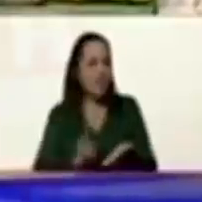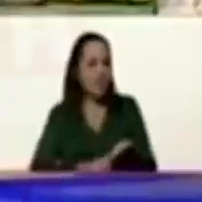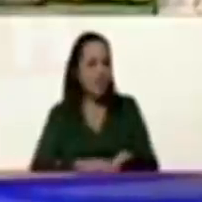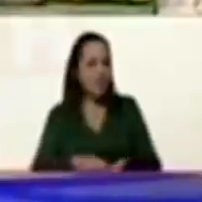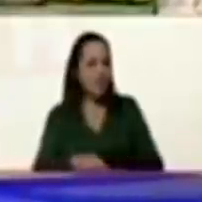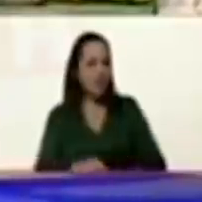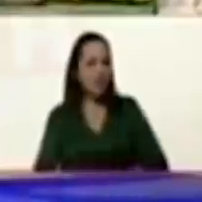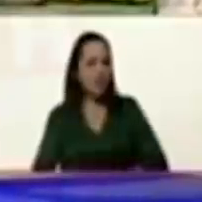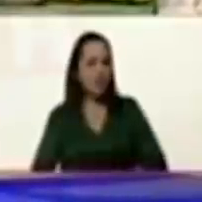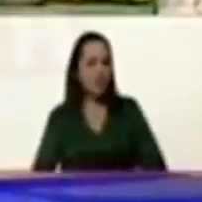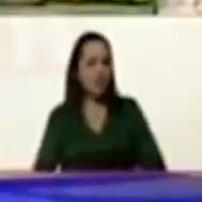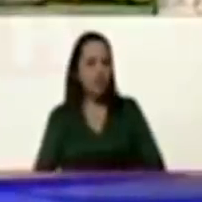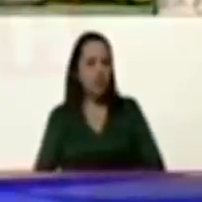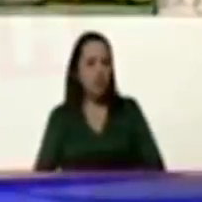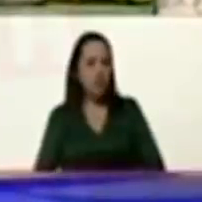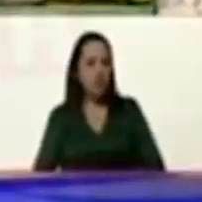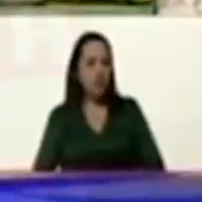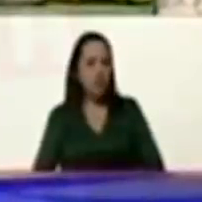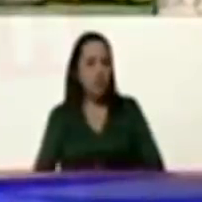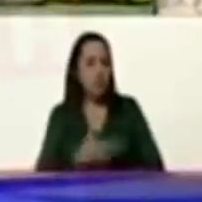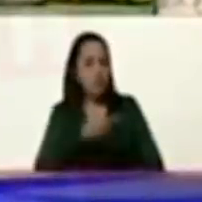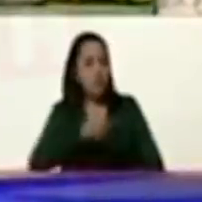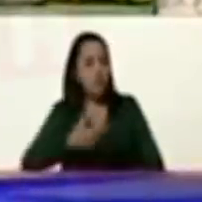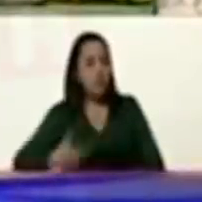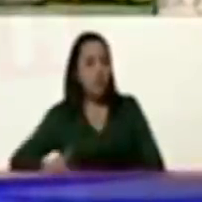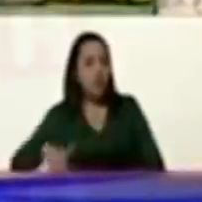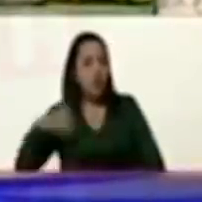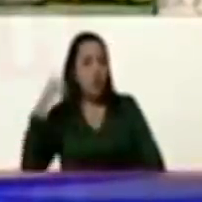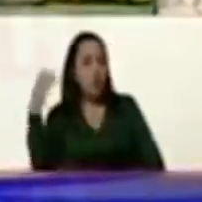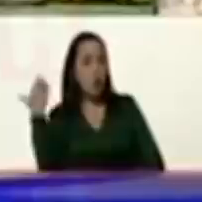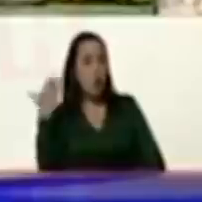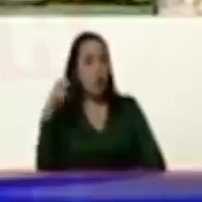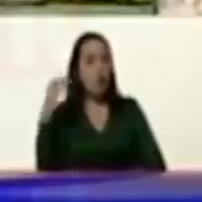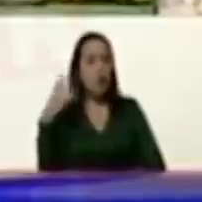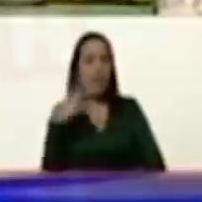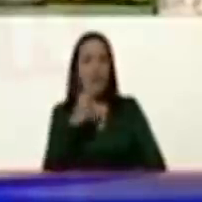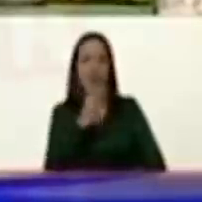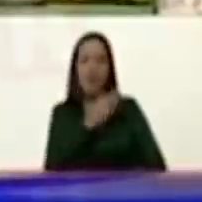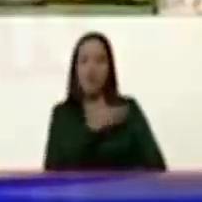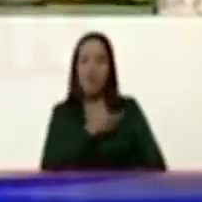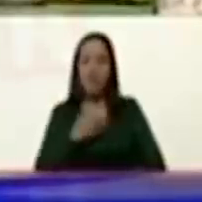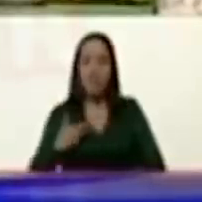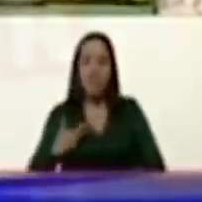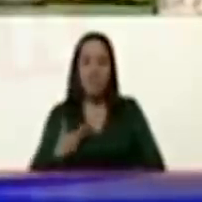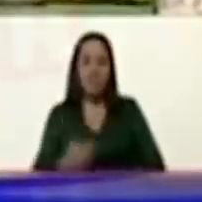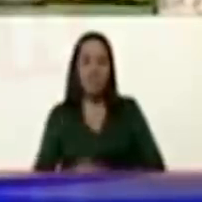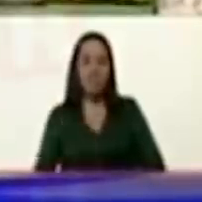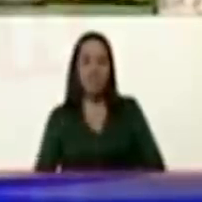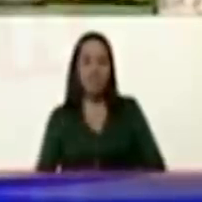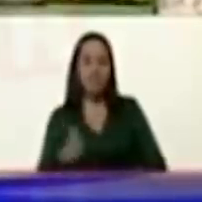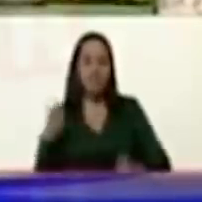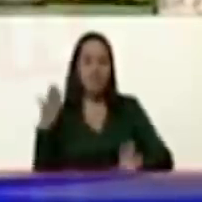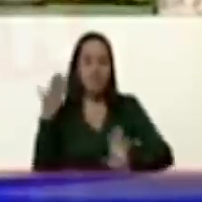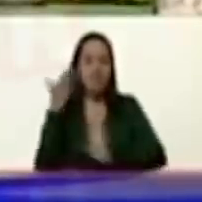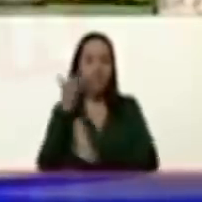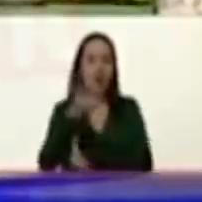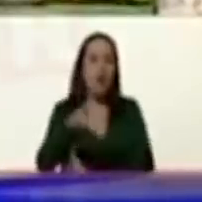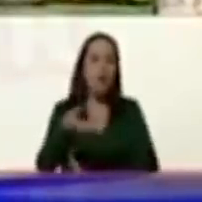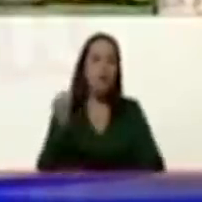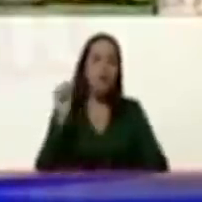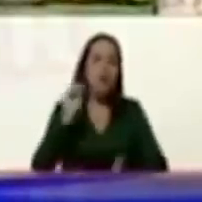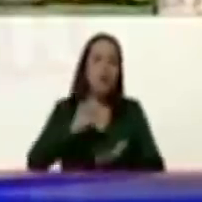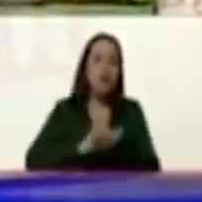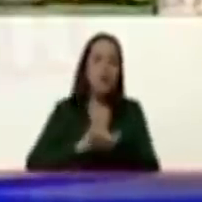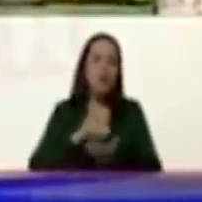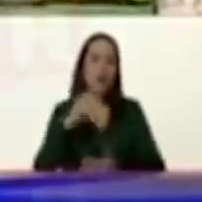presidente electo señor tromba hasta de tu obsesión enfermiza con nosotros él cree que porque le extiendo mi mano varias veces